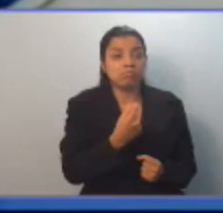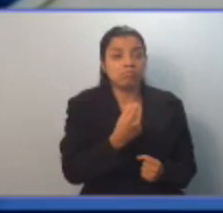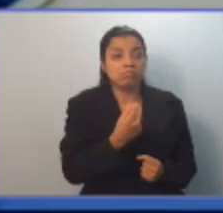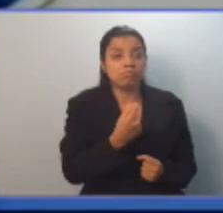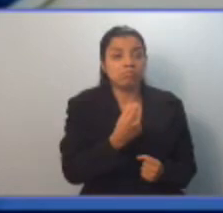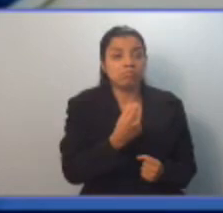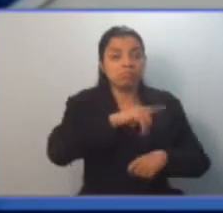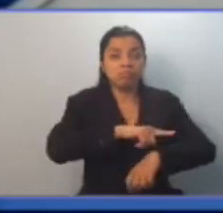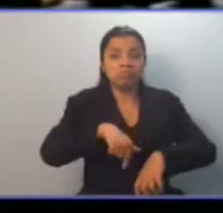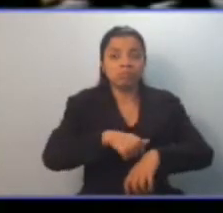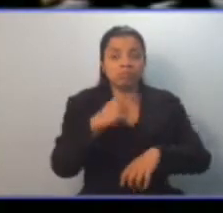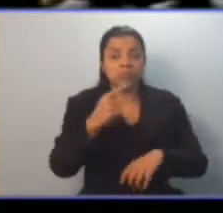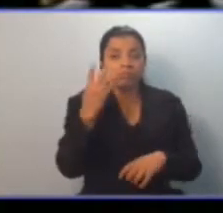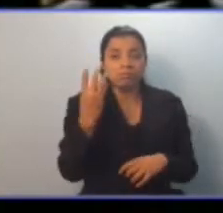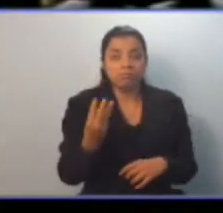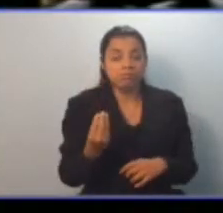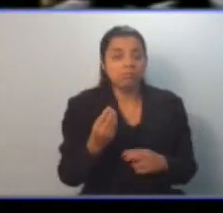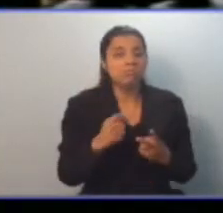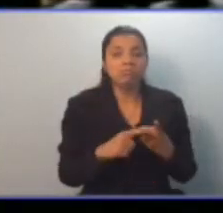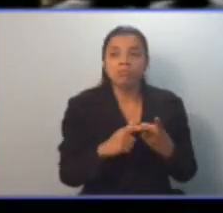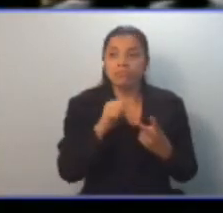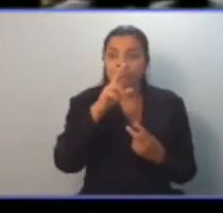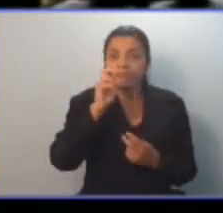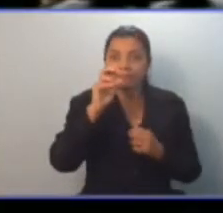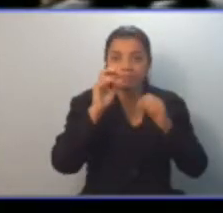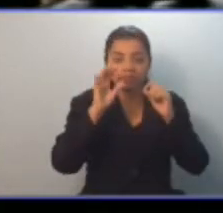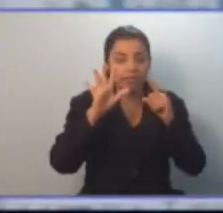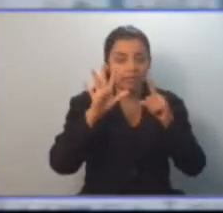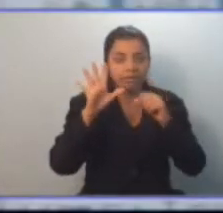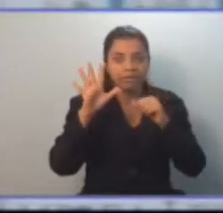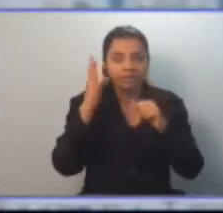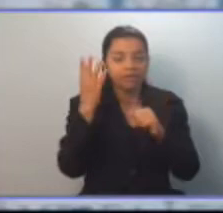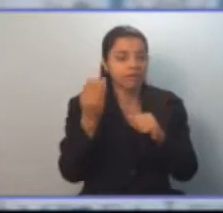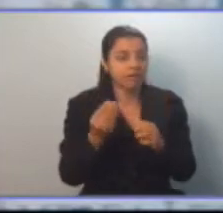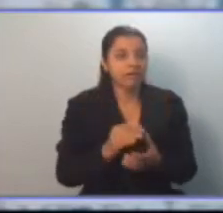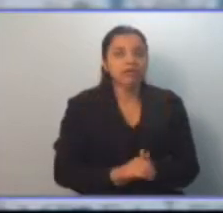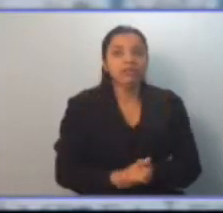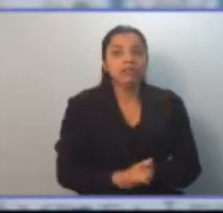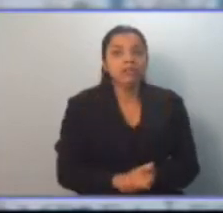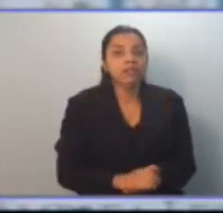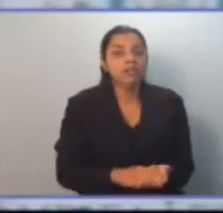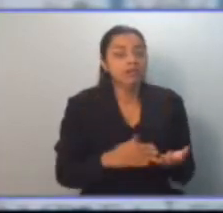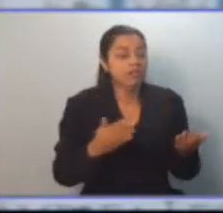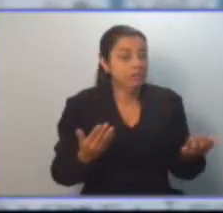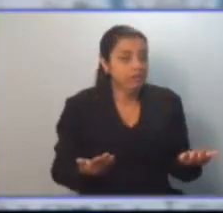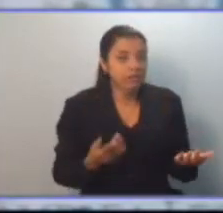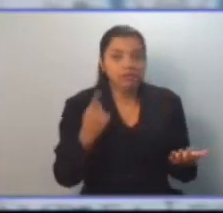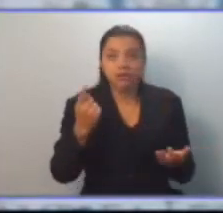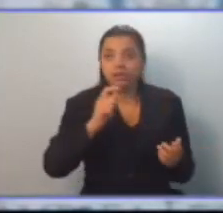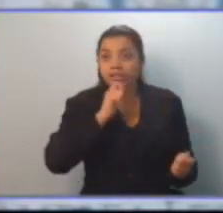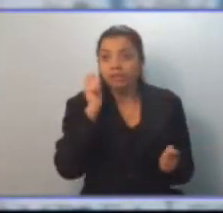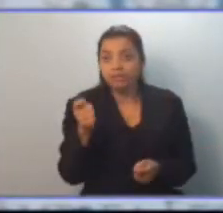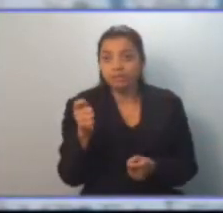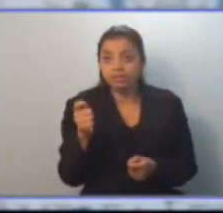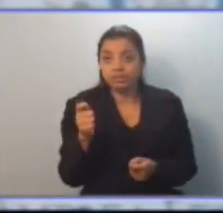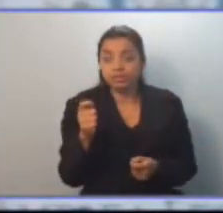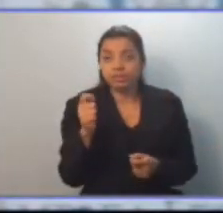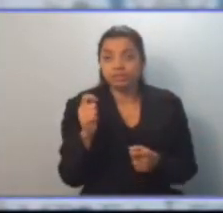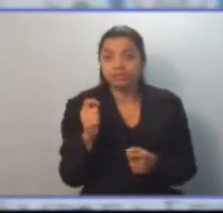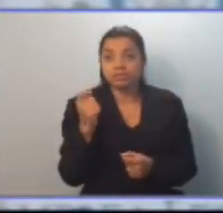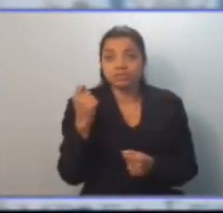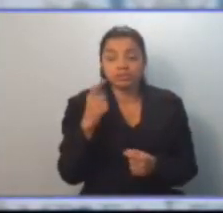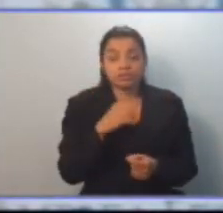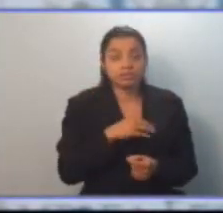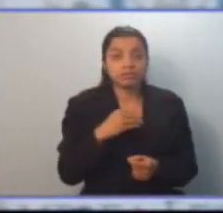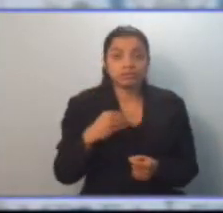24 horas del día, los 365 días del año. Y ahí van la recepción de denuncias, los reconocimientos